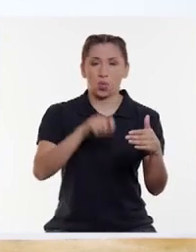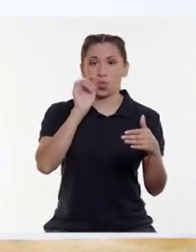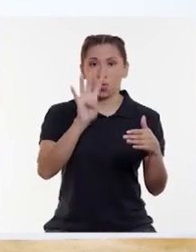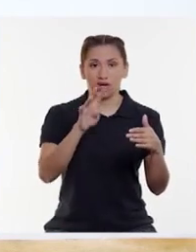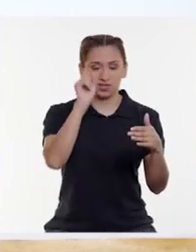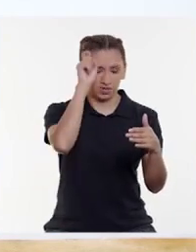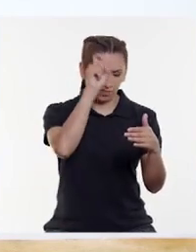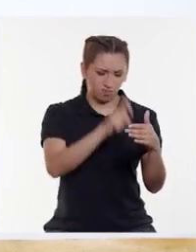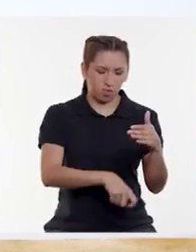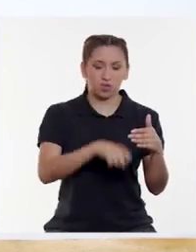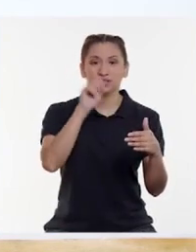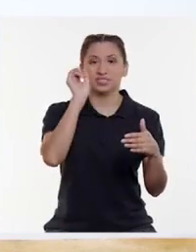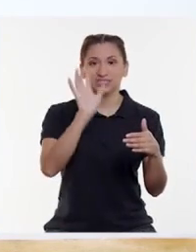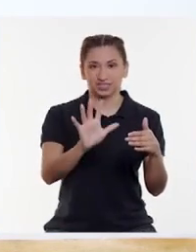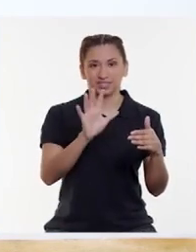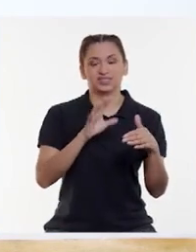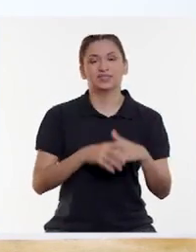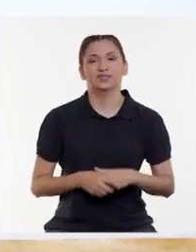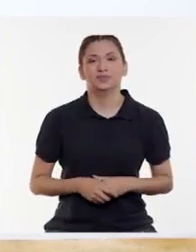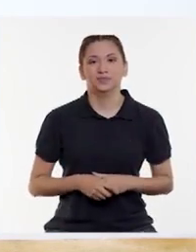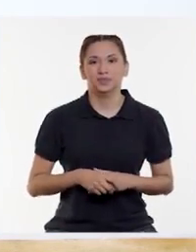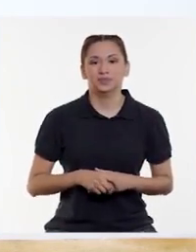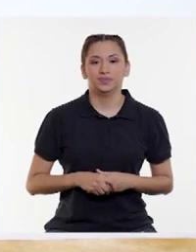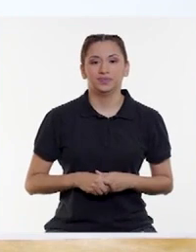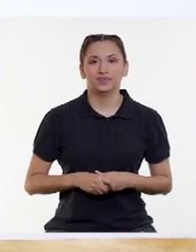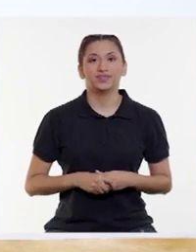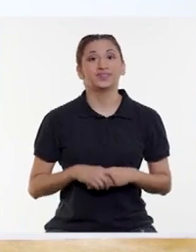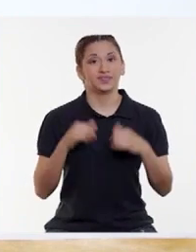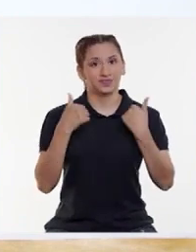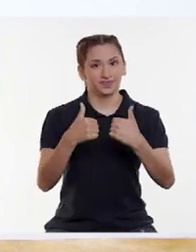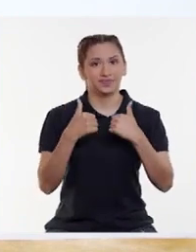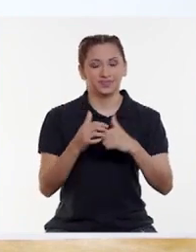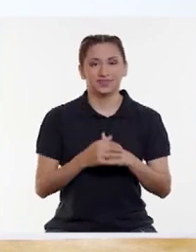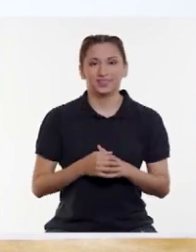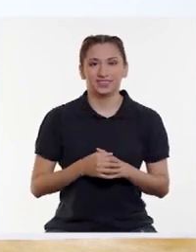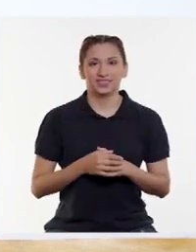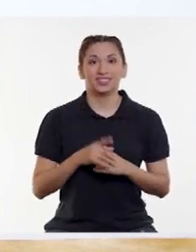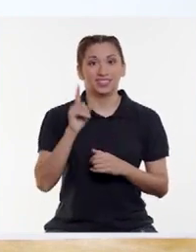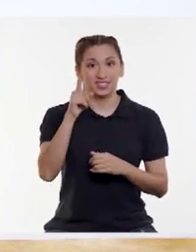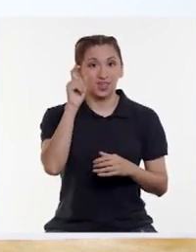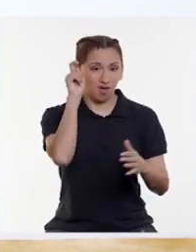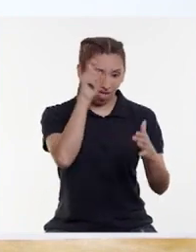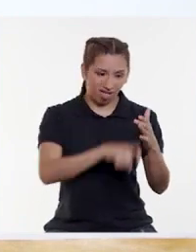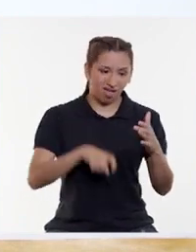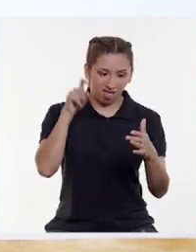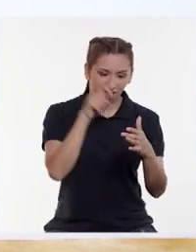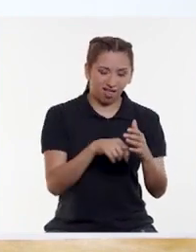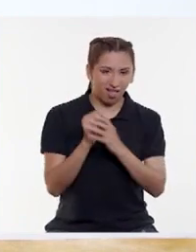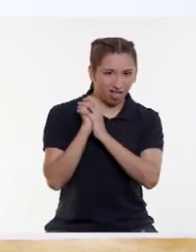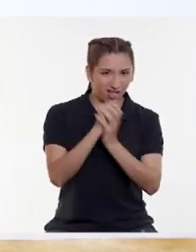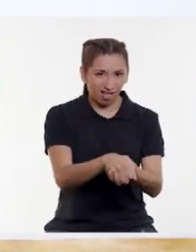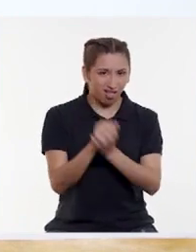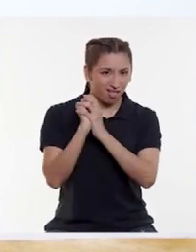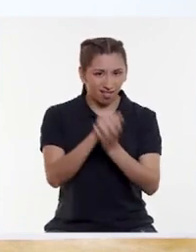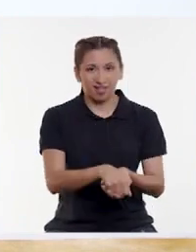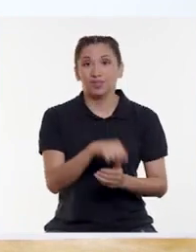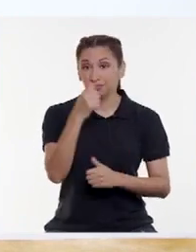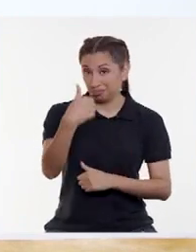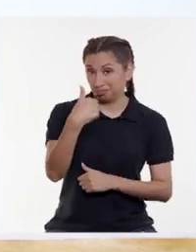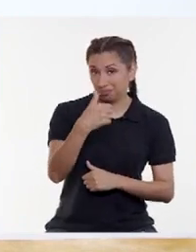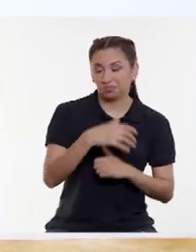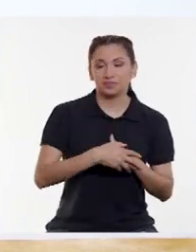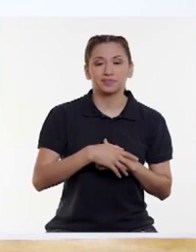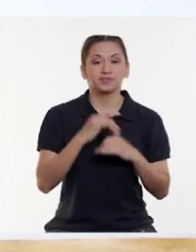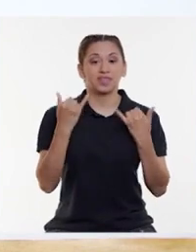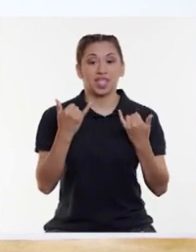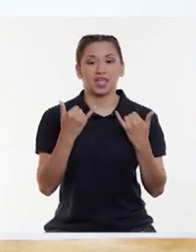tres. 4 y 5. Eso es. Con el pico sí son muy buenos, ¿eh? Muy bien.